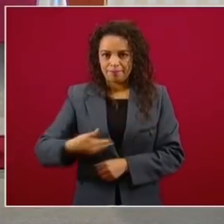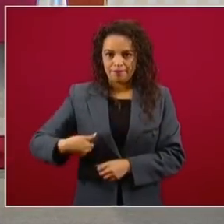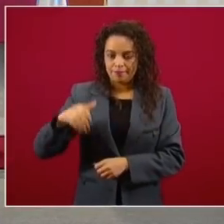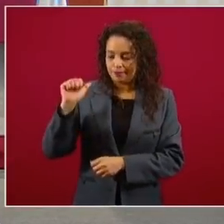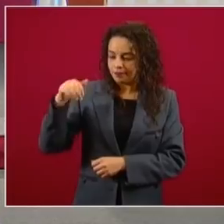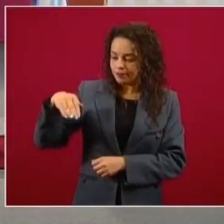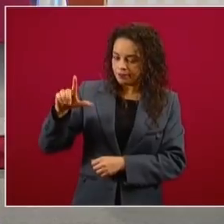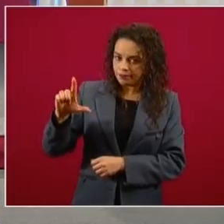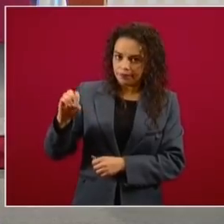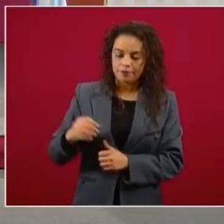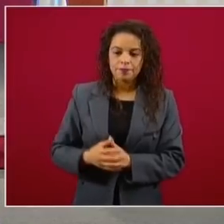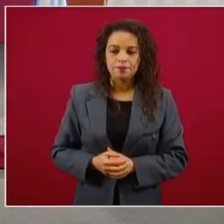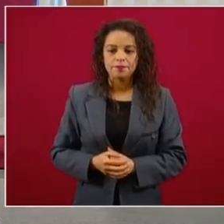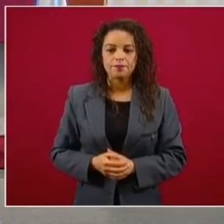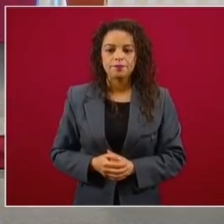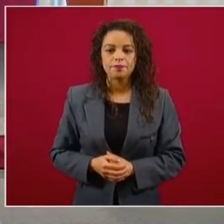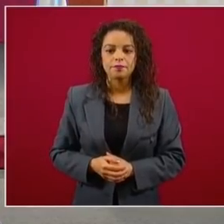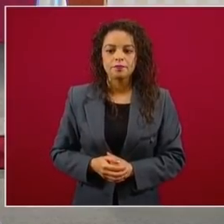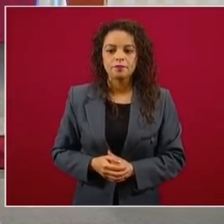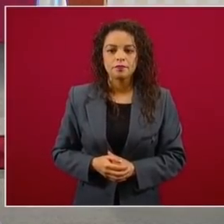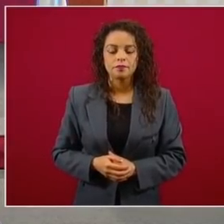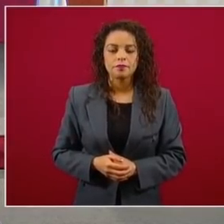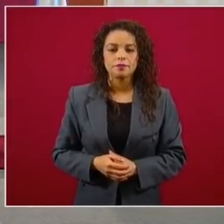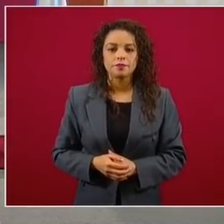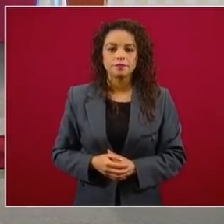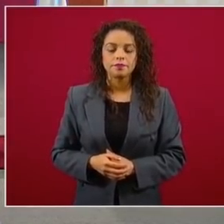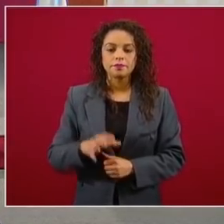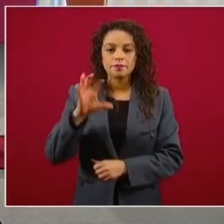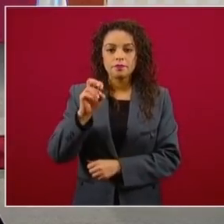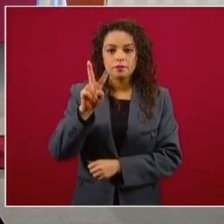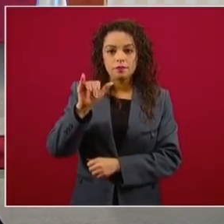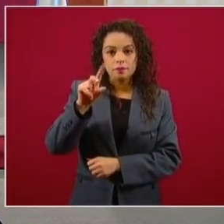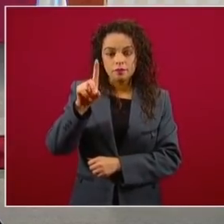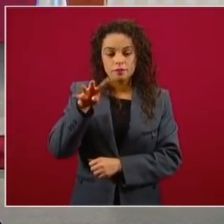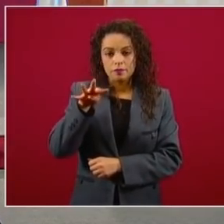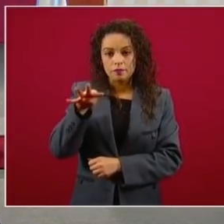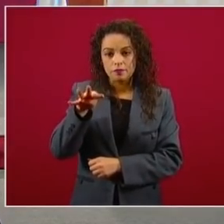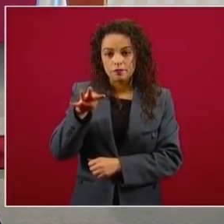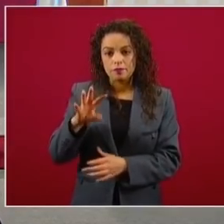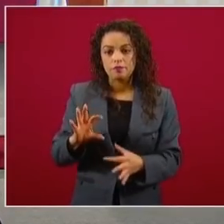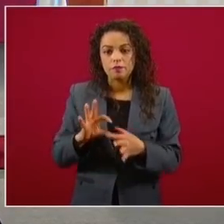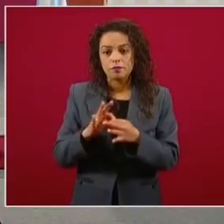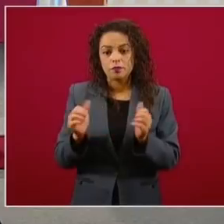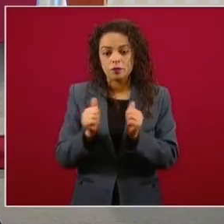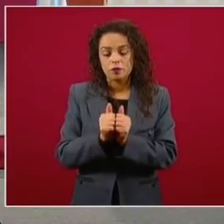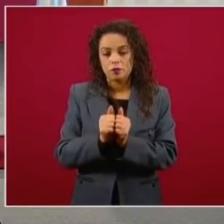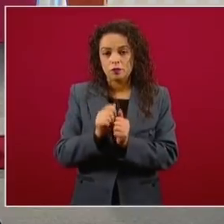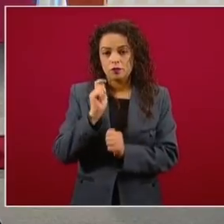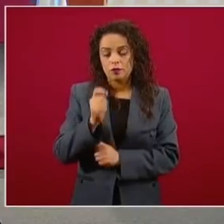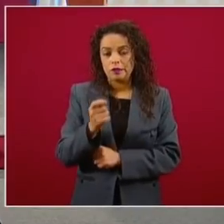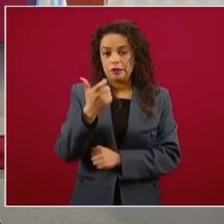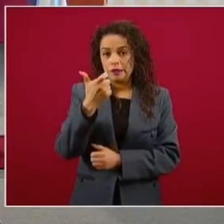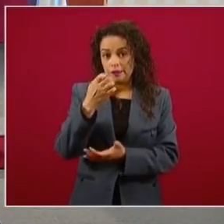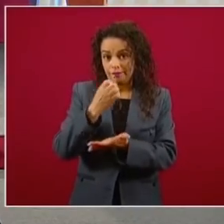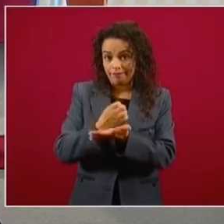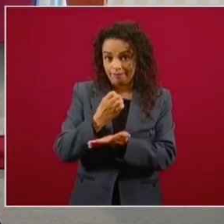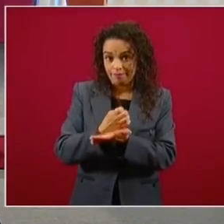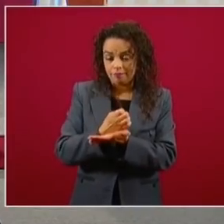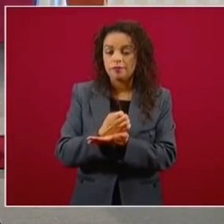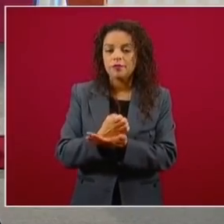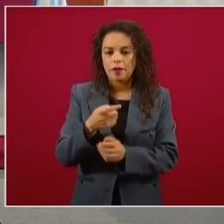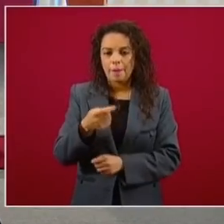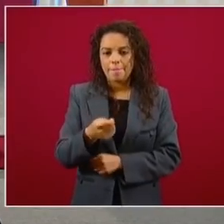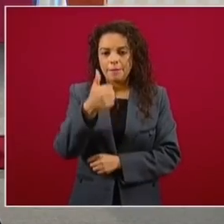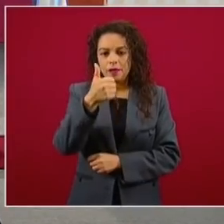En primer lugar, ¿en qué medida el COVID va condicionando la actividad económica? Lo primero de ello es, esta